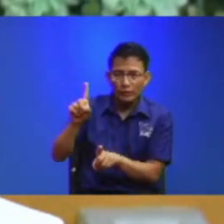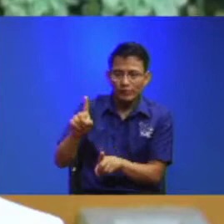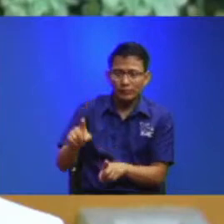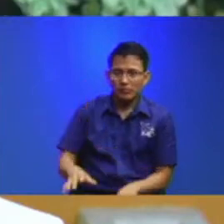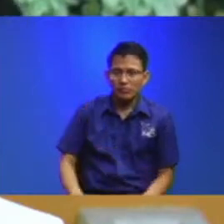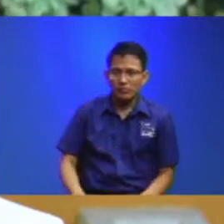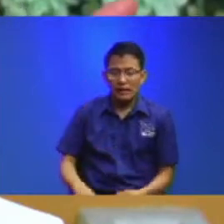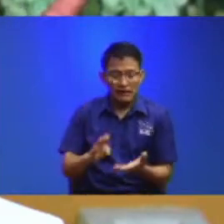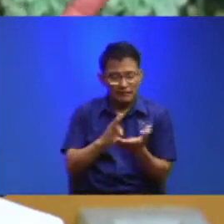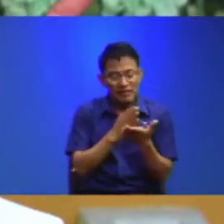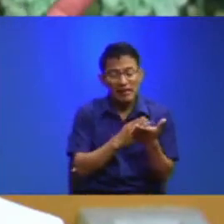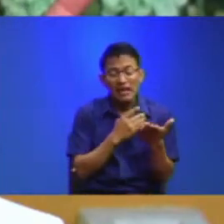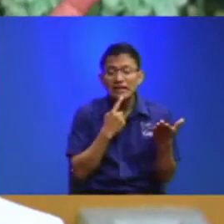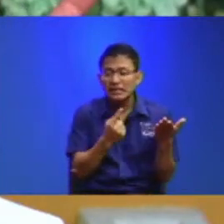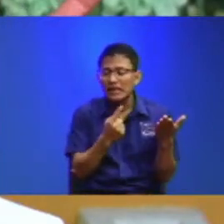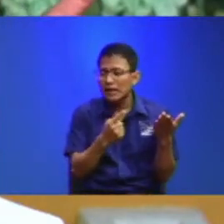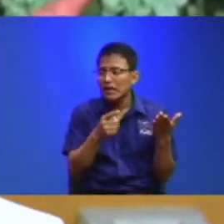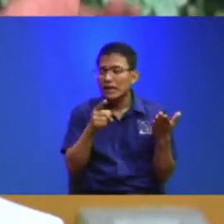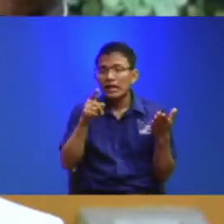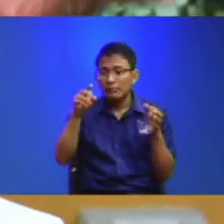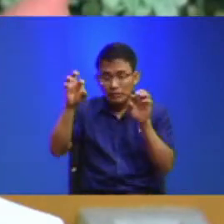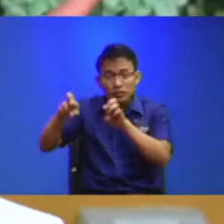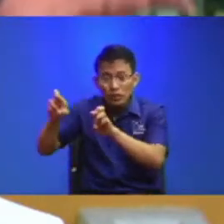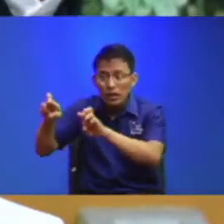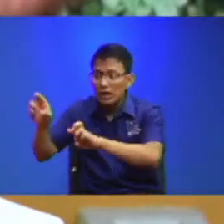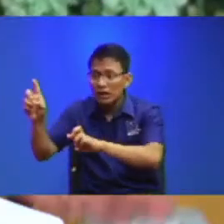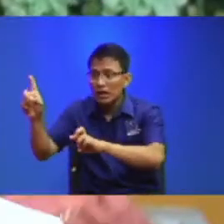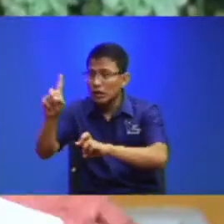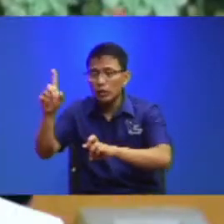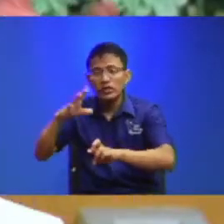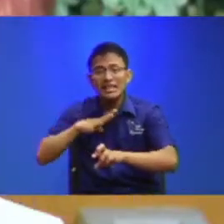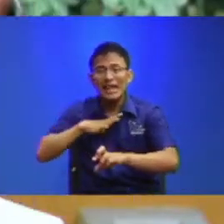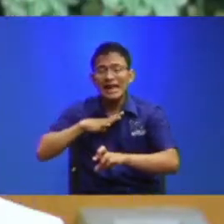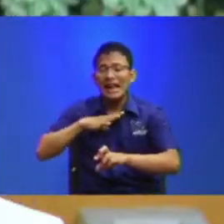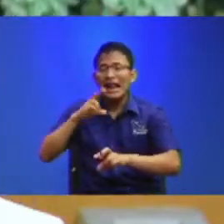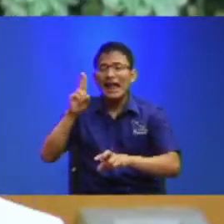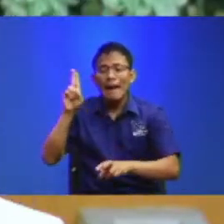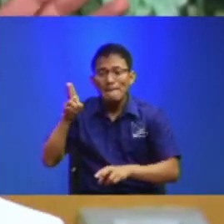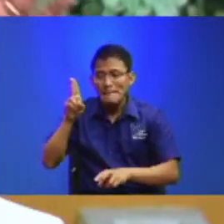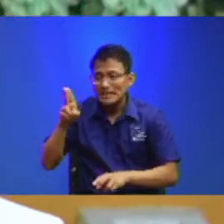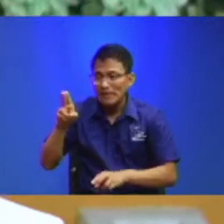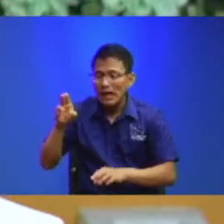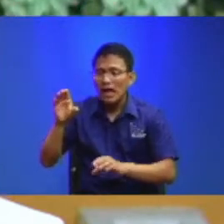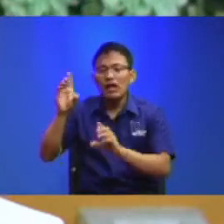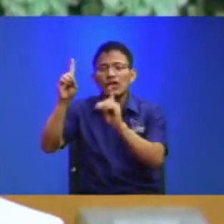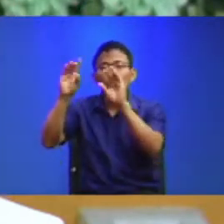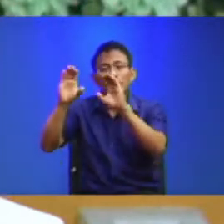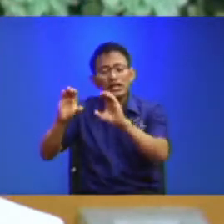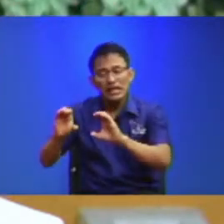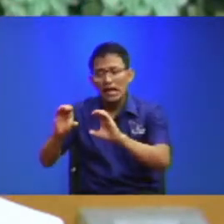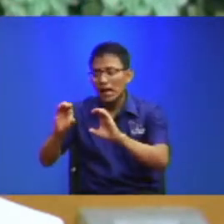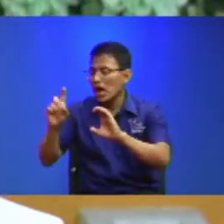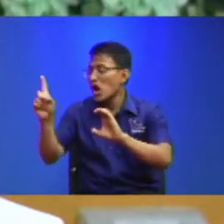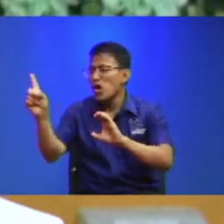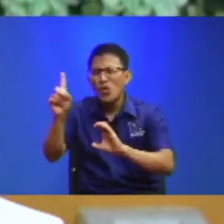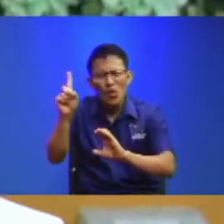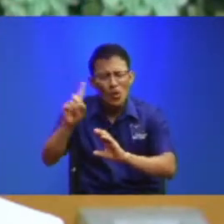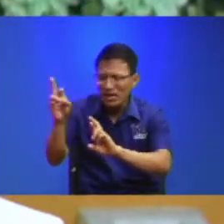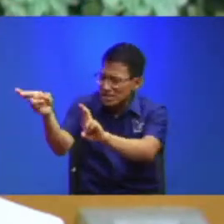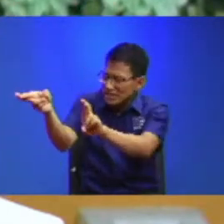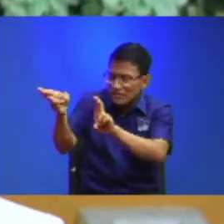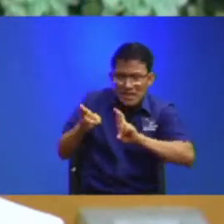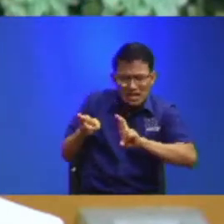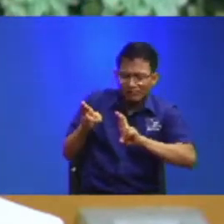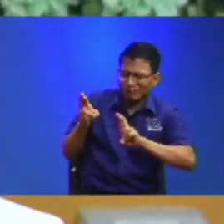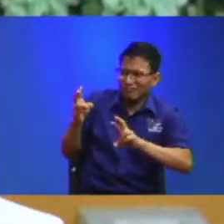alguien no trae esta doctrina, dice el apóstol del amor, que es el apóstol Juan, ni siquiera lo recibáis en casa, ni le digáis